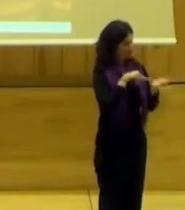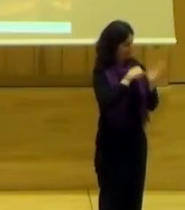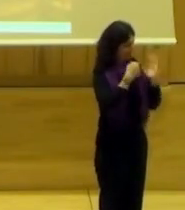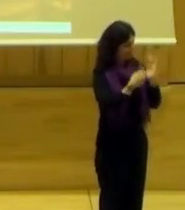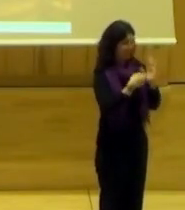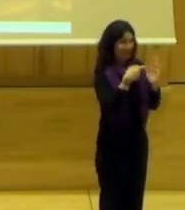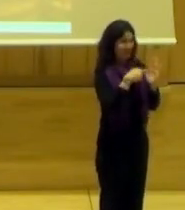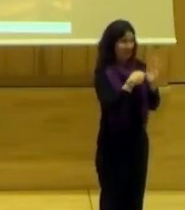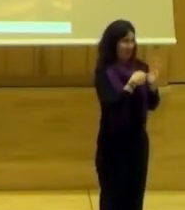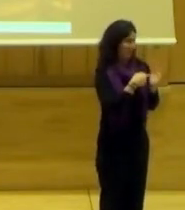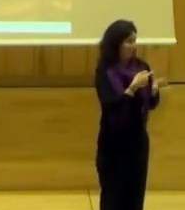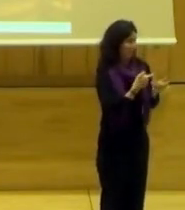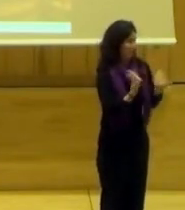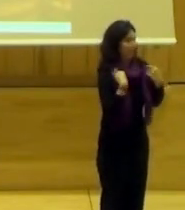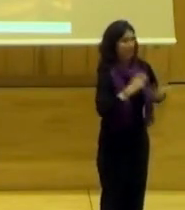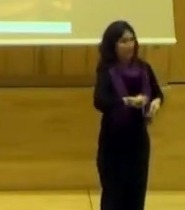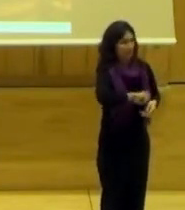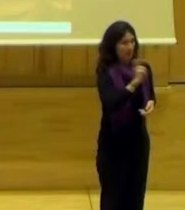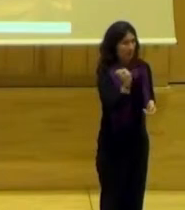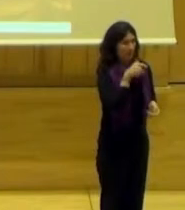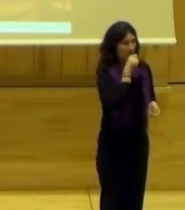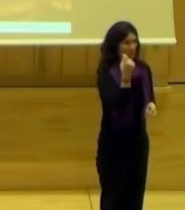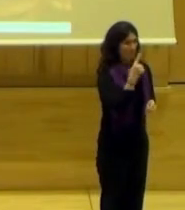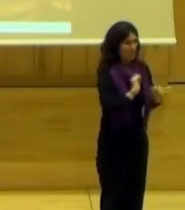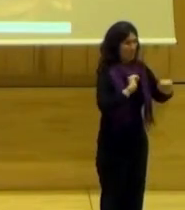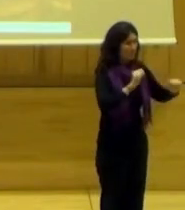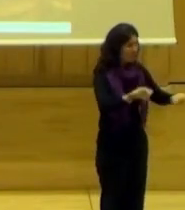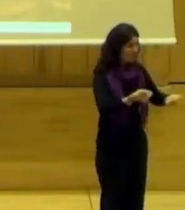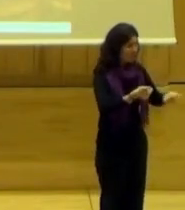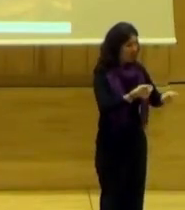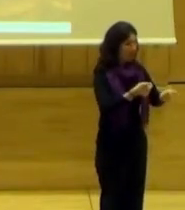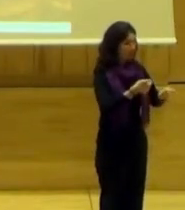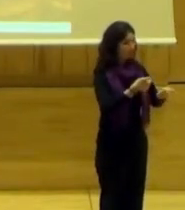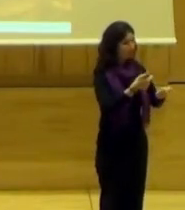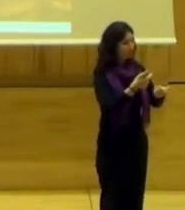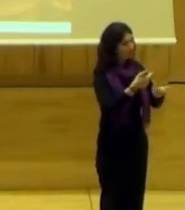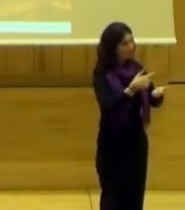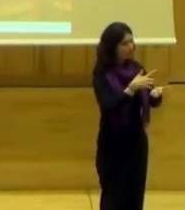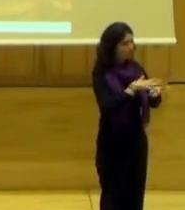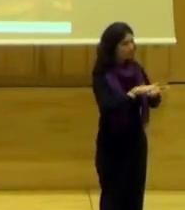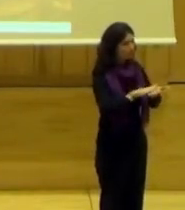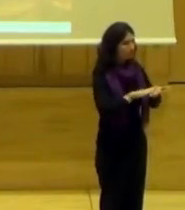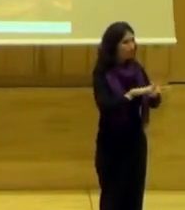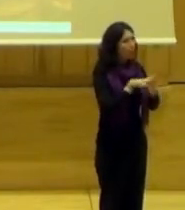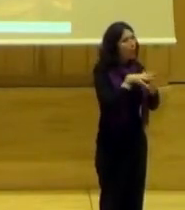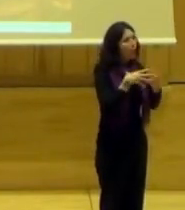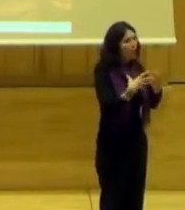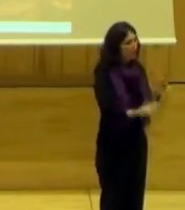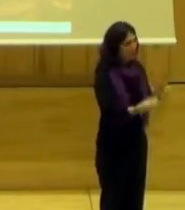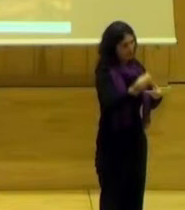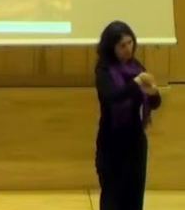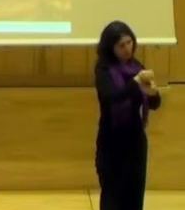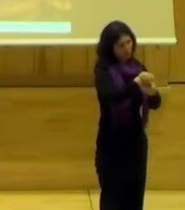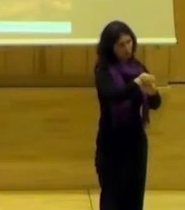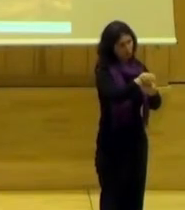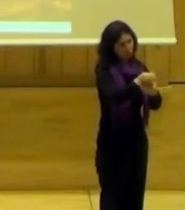era arena de otro costal. Es decir, lo primero que se pusieron fueron, digamos que un documento que